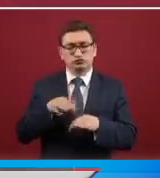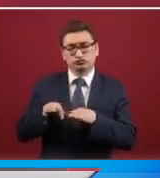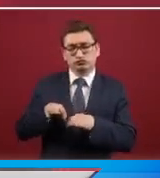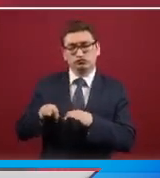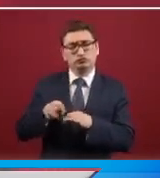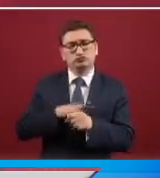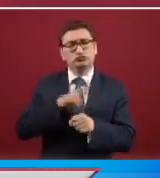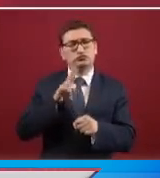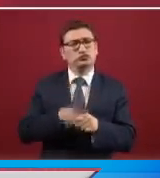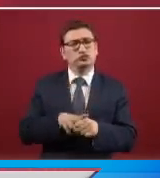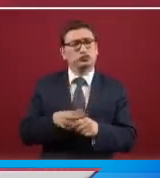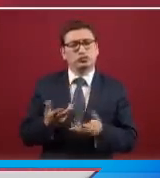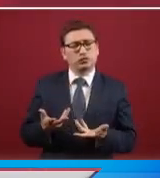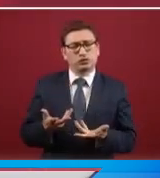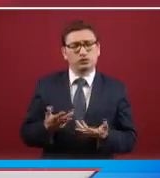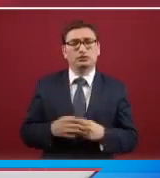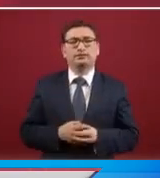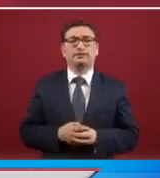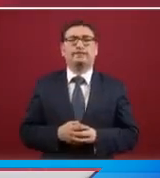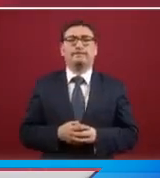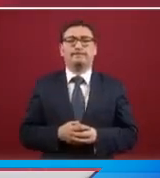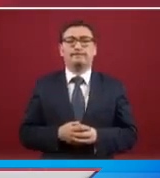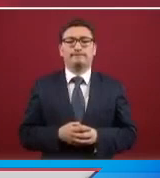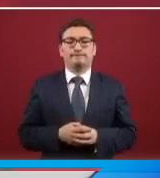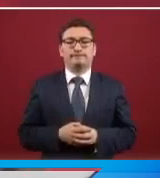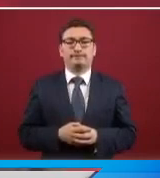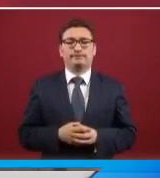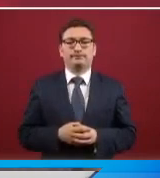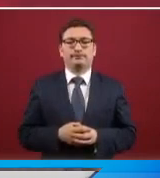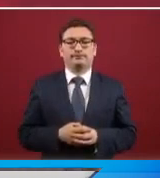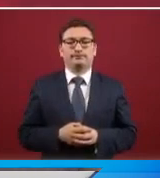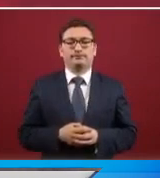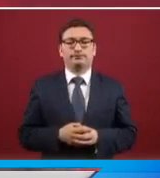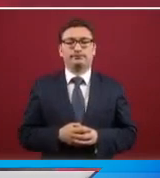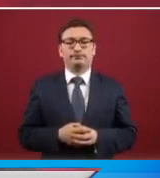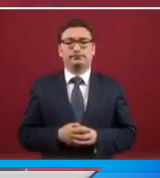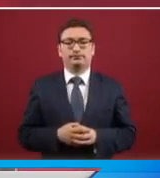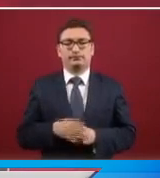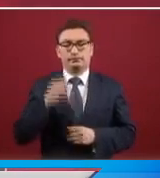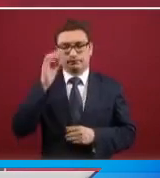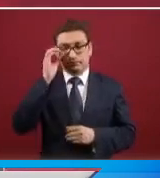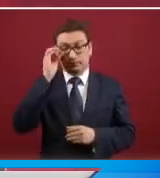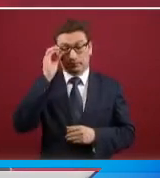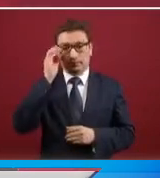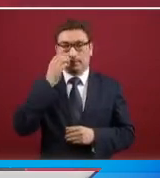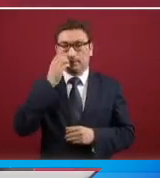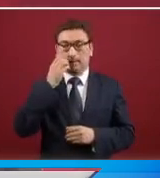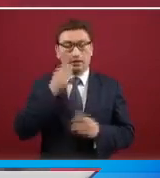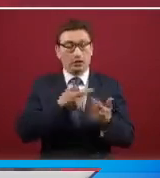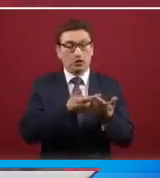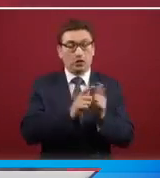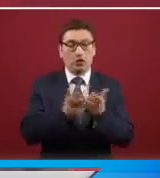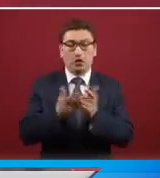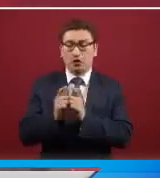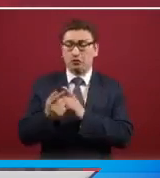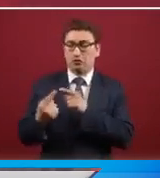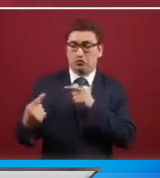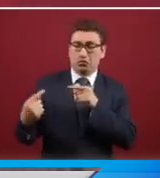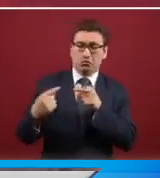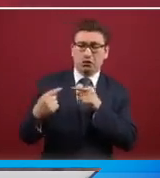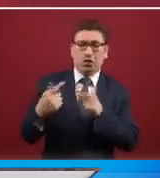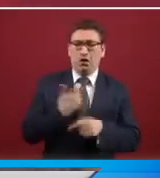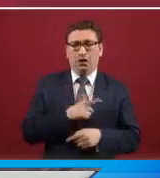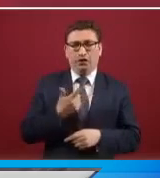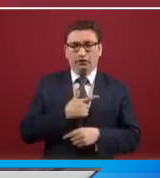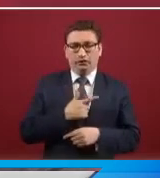normalidad política. No son resistencias que pongan en riesgo la transformación en el país. Este fin de año se terminarán de sentar las bases para la transformación a